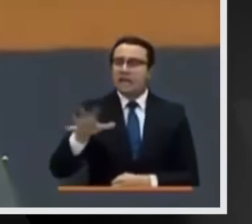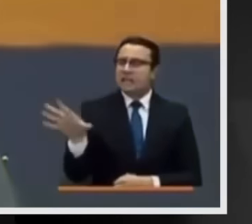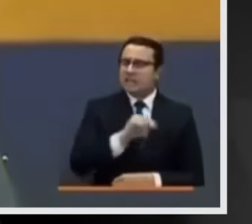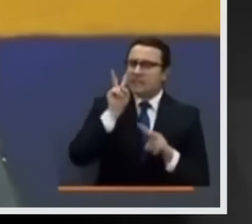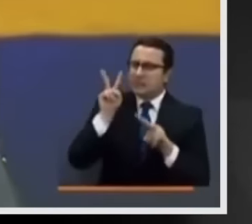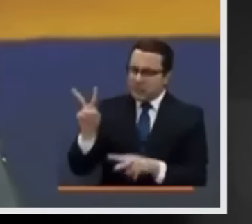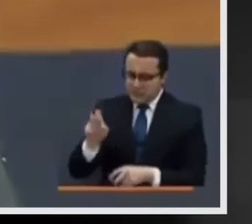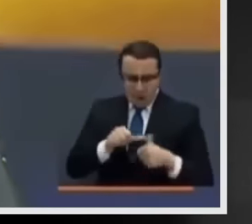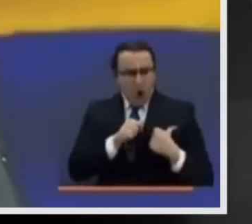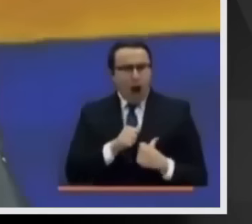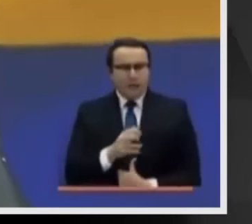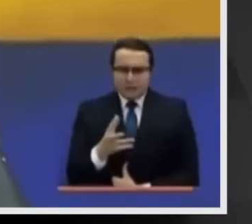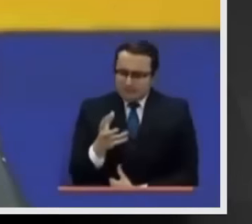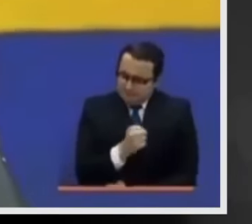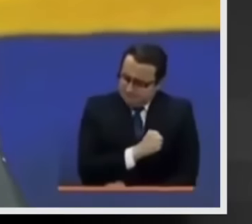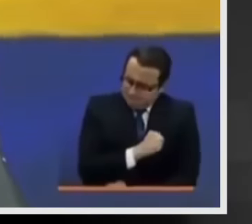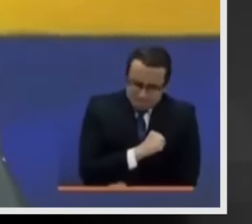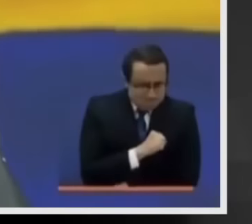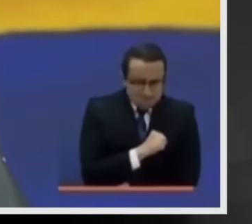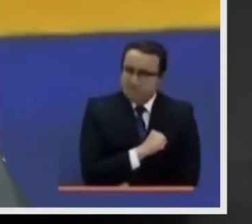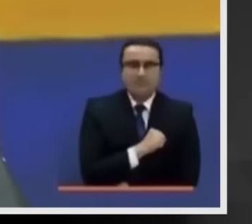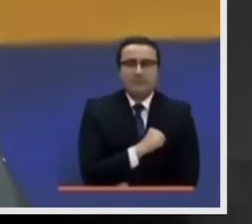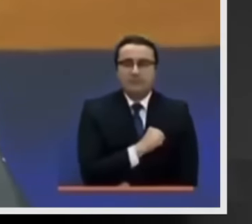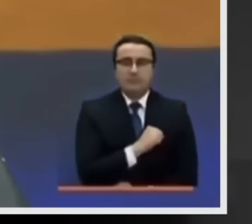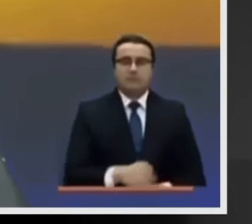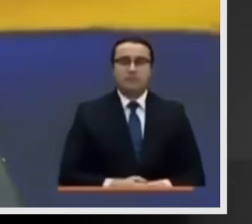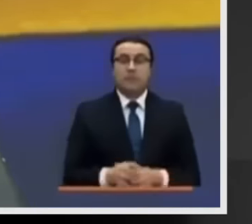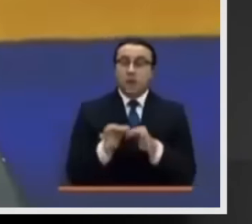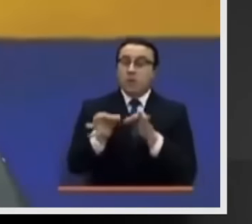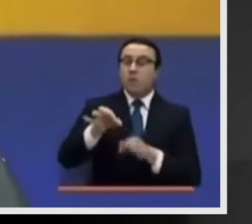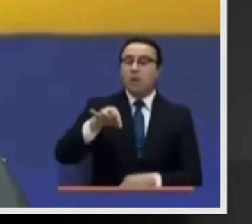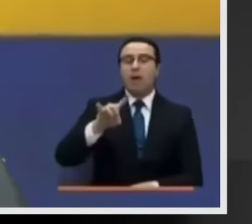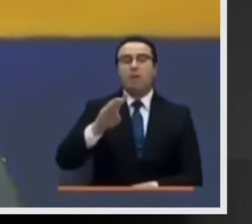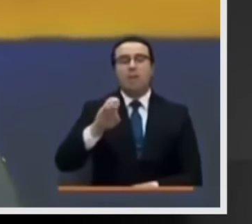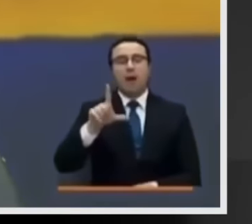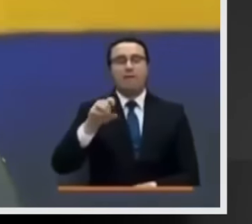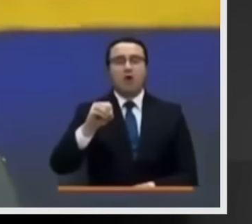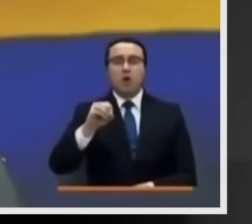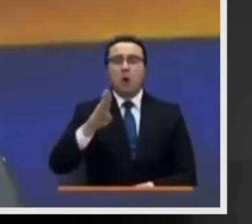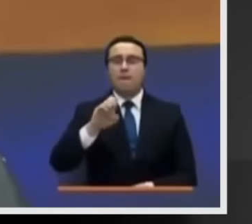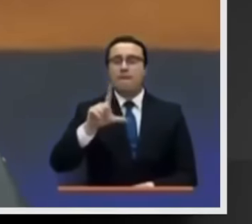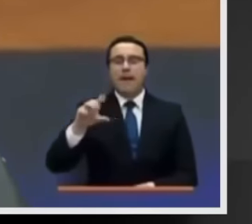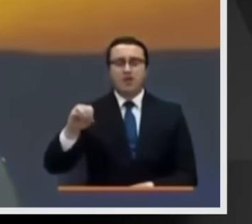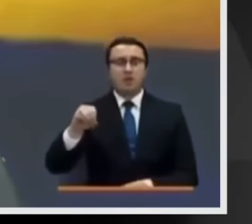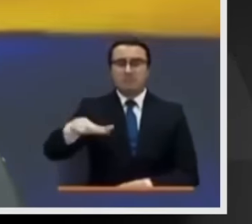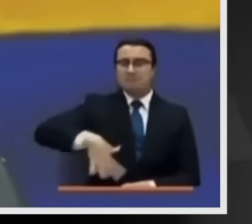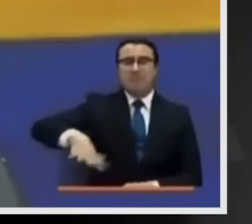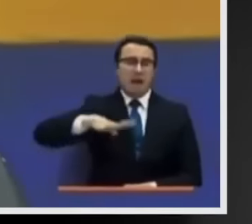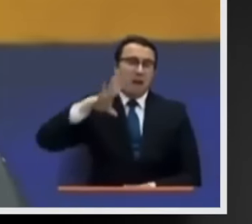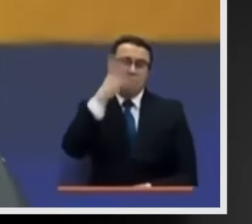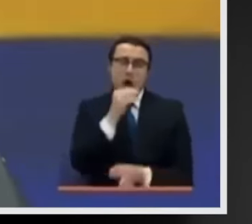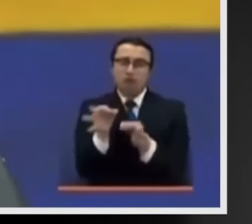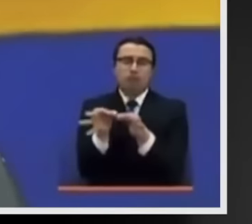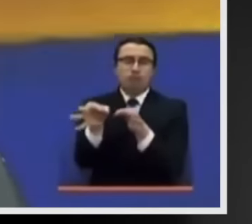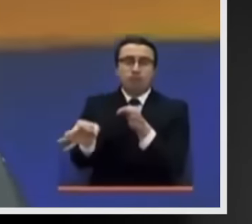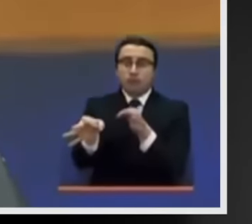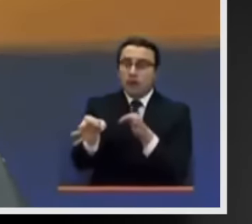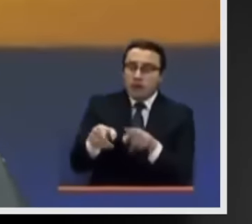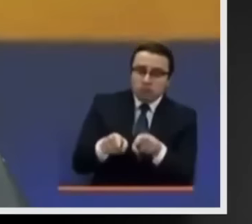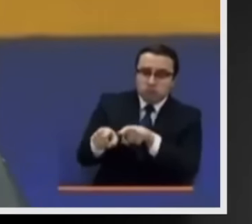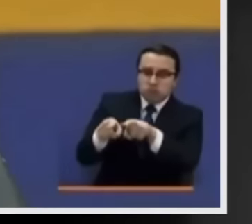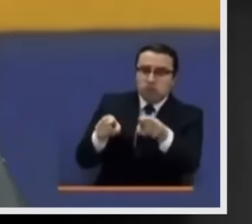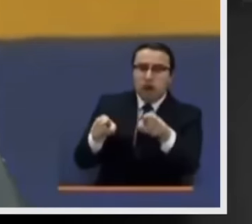Un miércoles cualquiera, en Pueblo Bello, un corregimiento bello, bello, como tantos, se habían